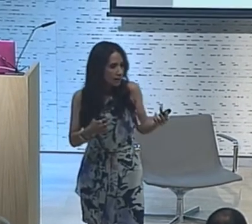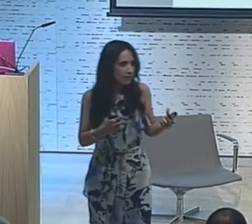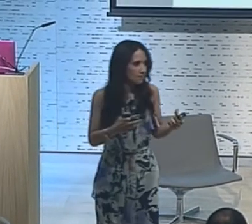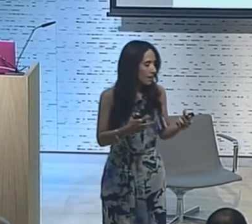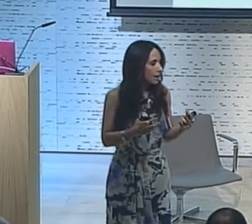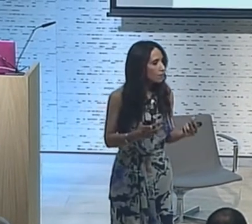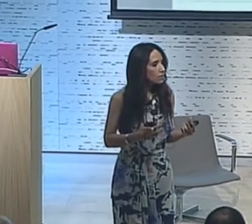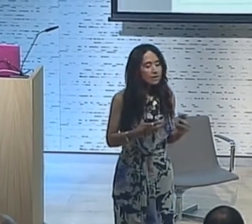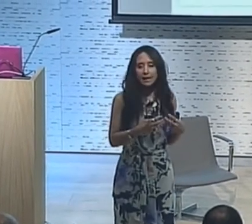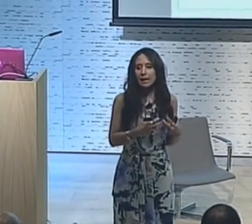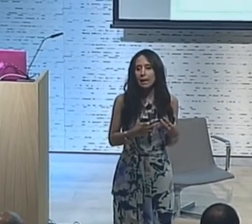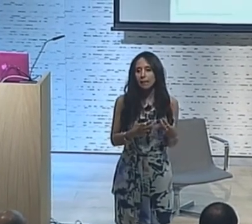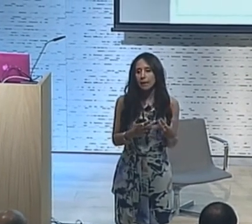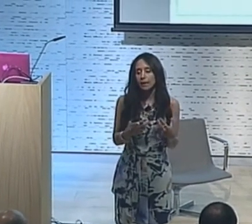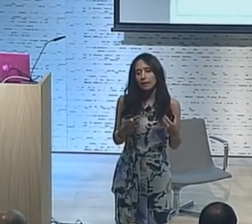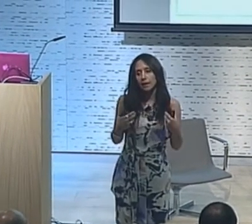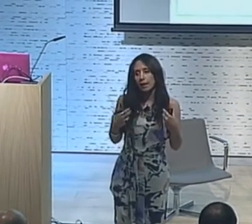unas carreteras. Entonces,